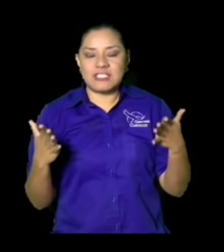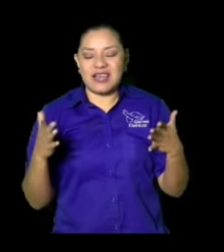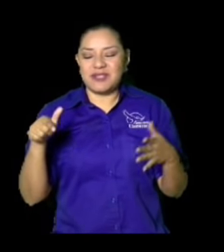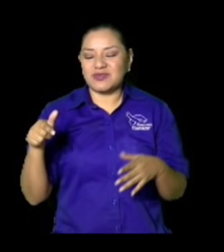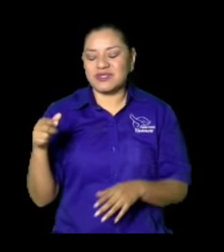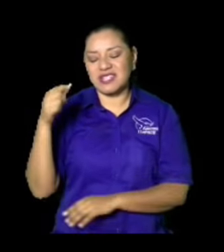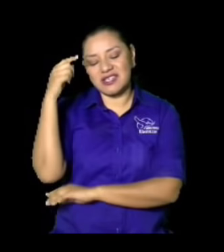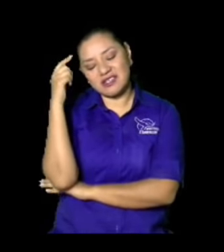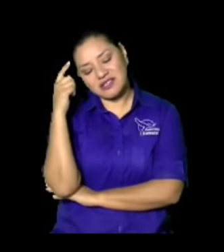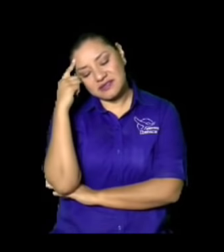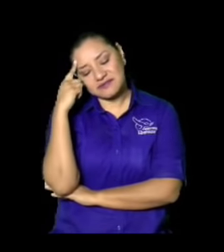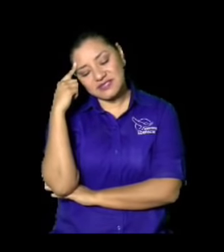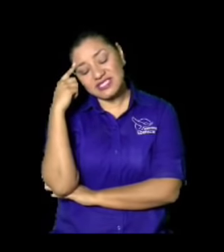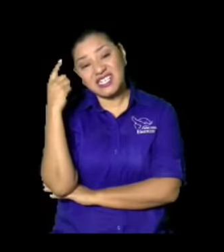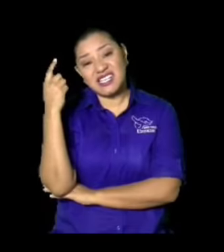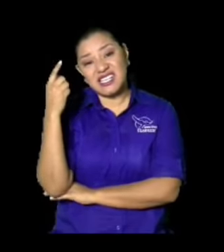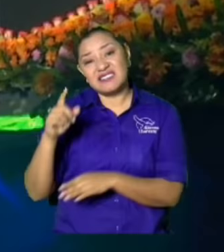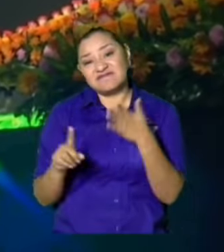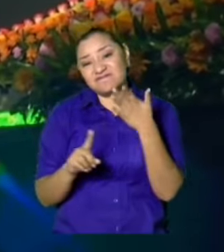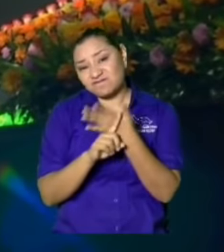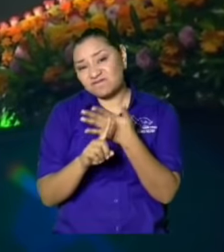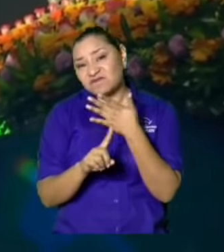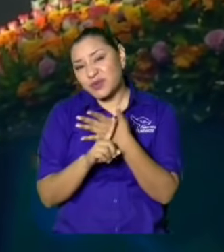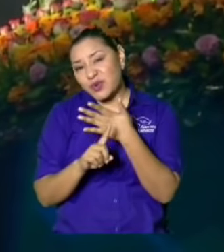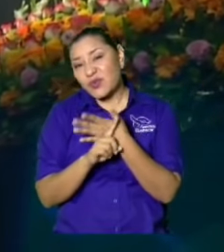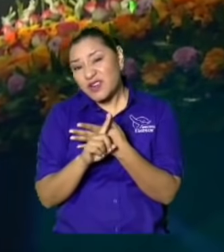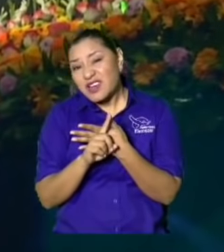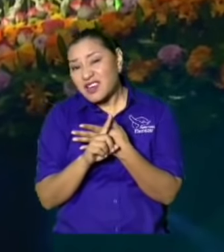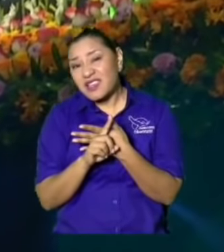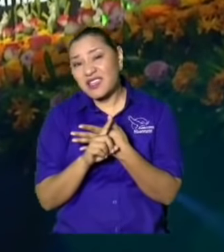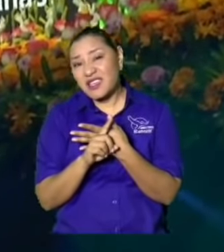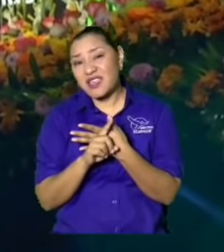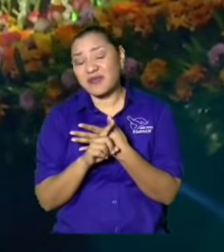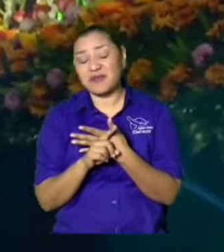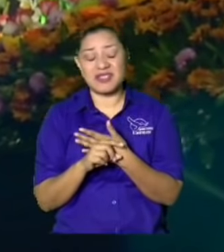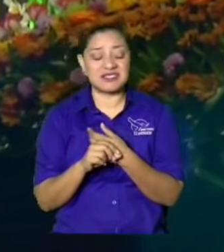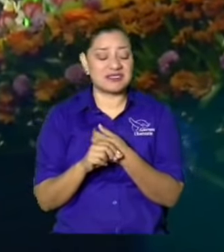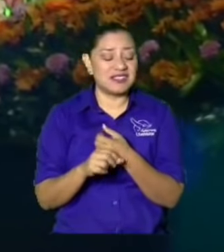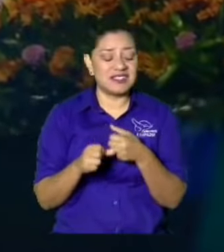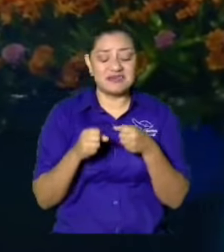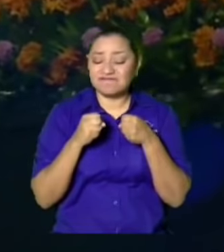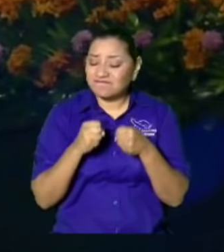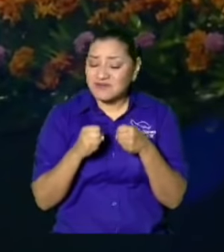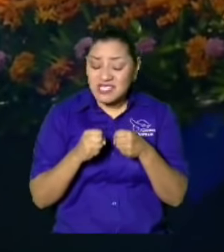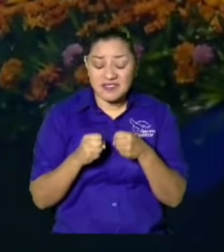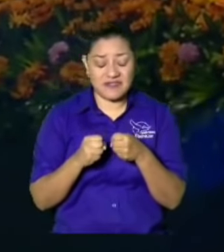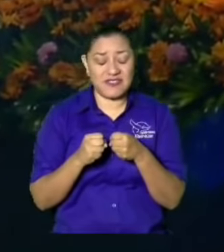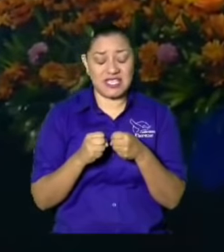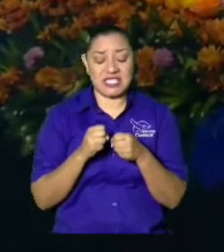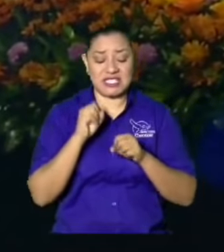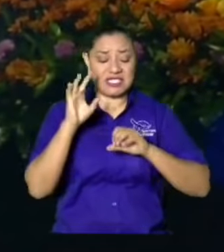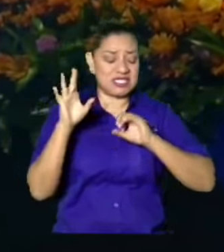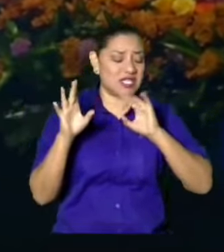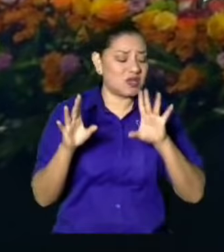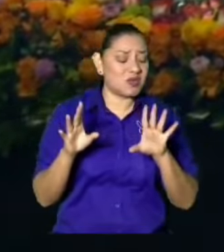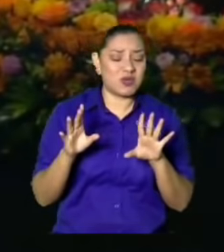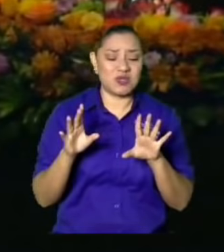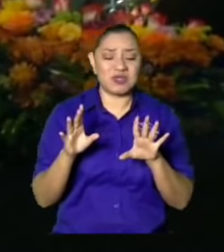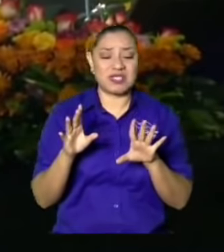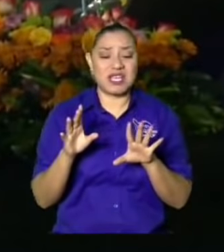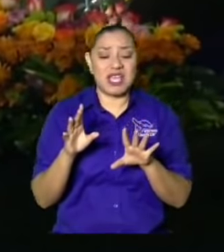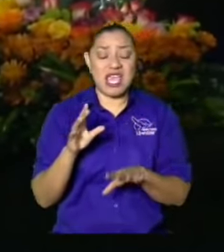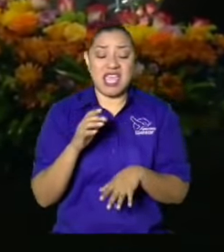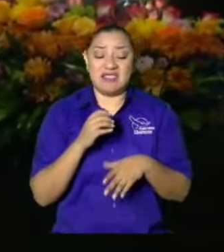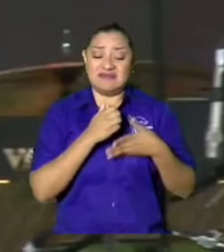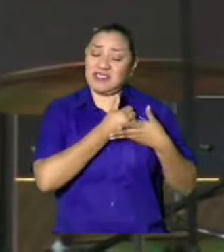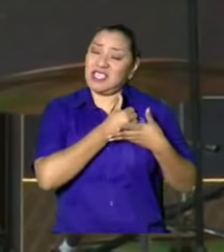retiro, déjeme decirle, pasando algunos momentos muy difíciles, tribulacionarios, algunos problemas, hermano, a nivel de su